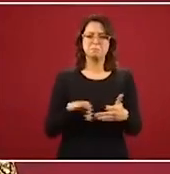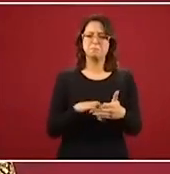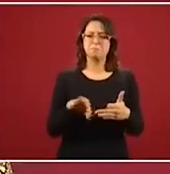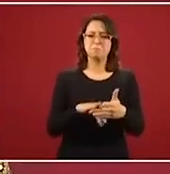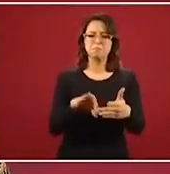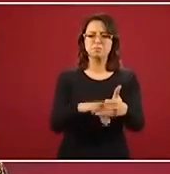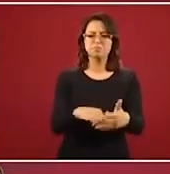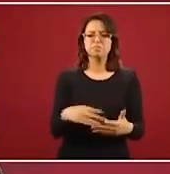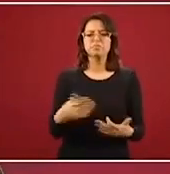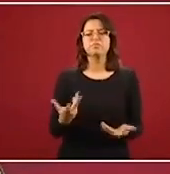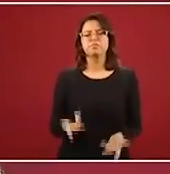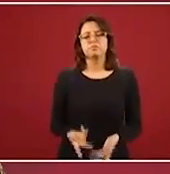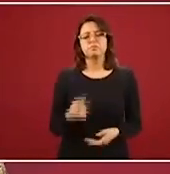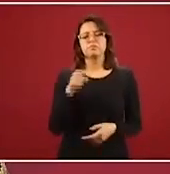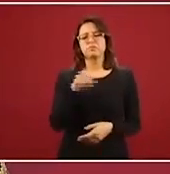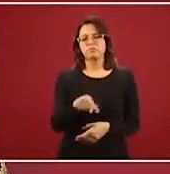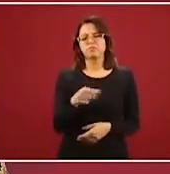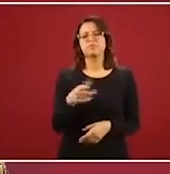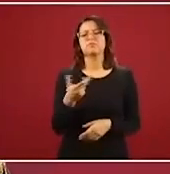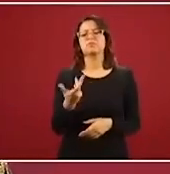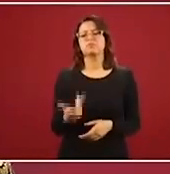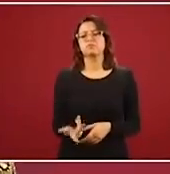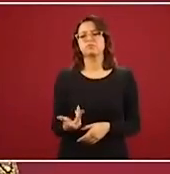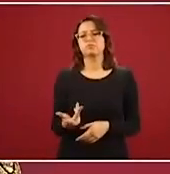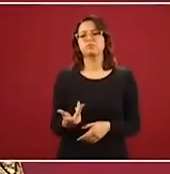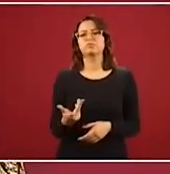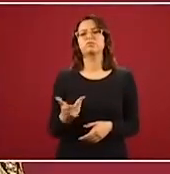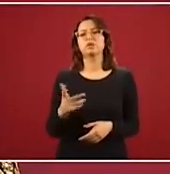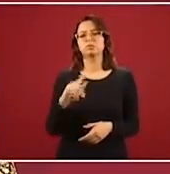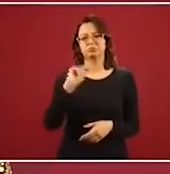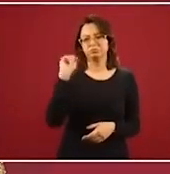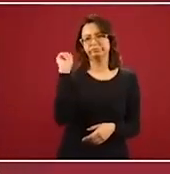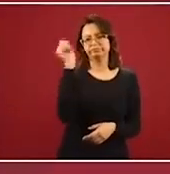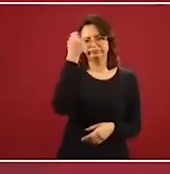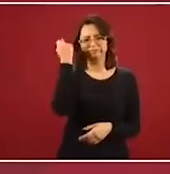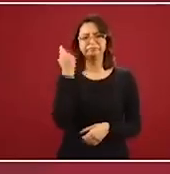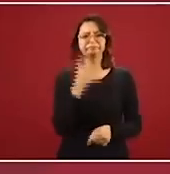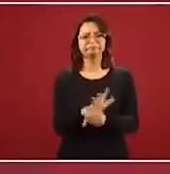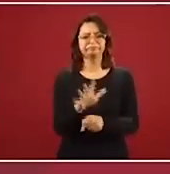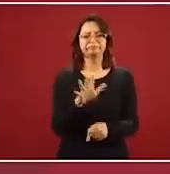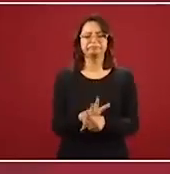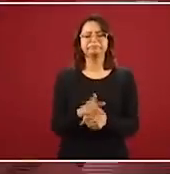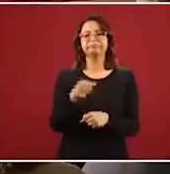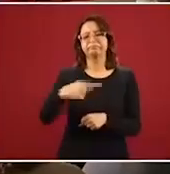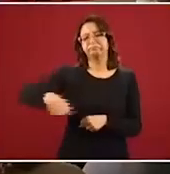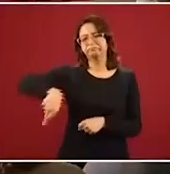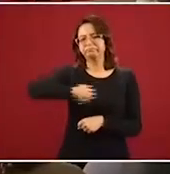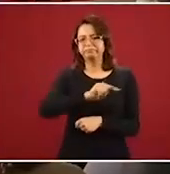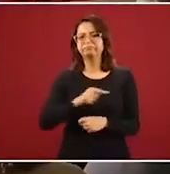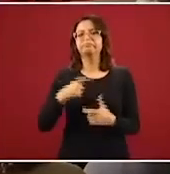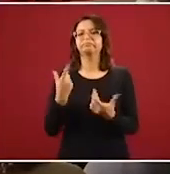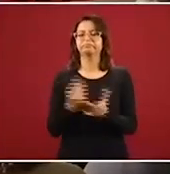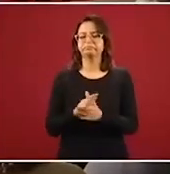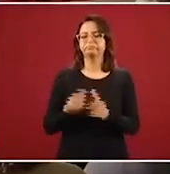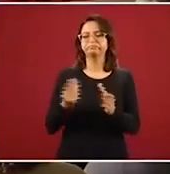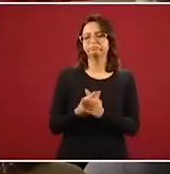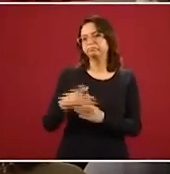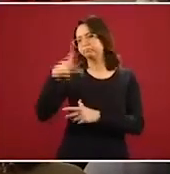ahí con capacidades tecnológicas que le va a permitir a la Guardia estar en un constante